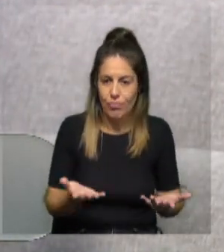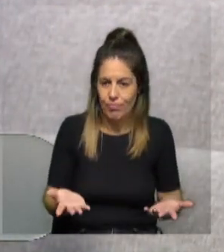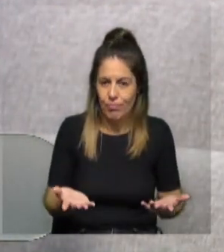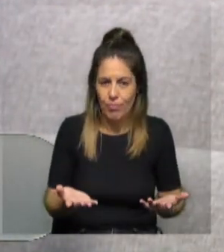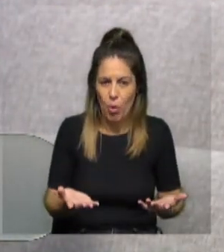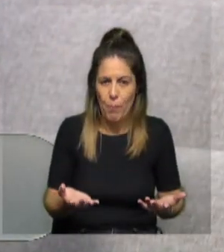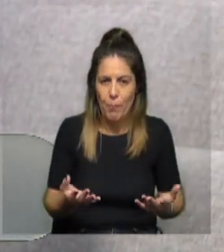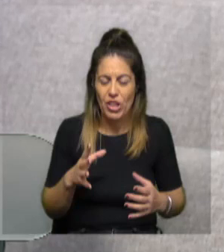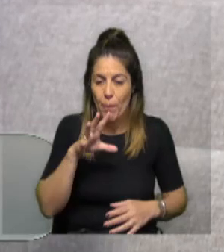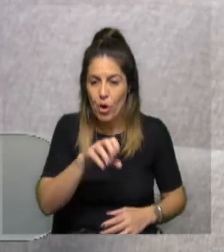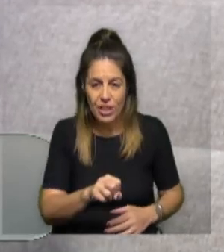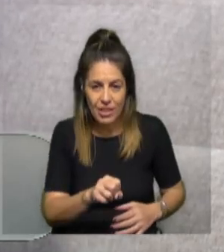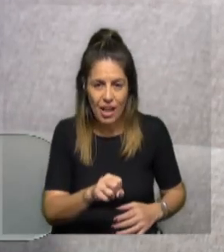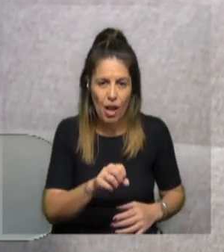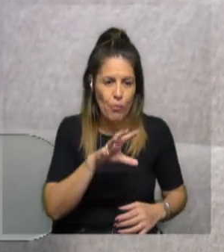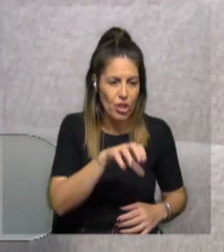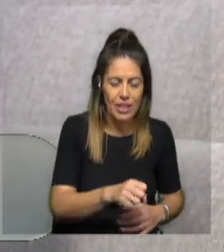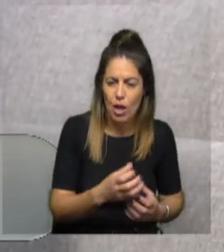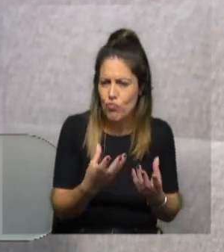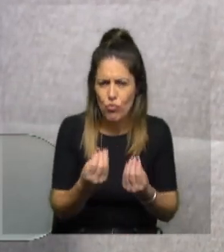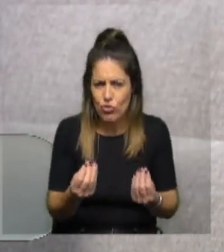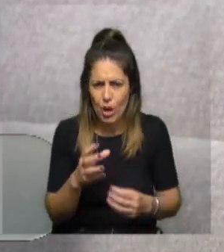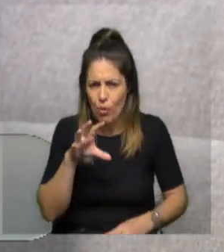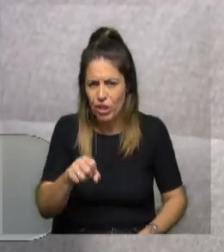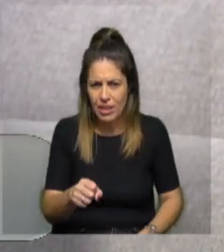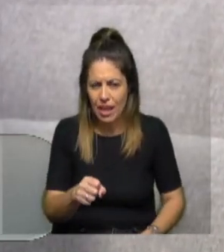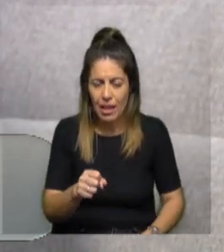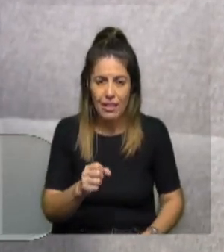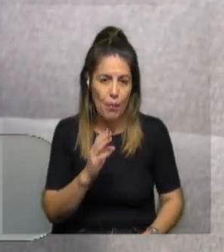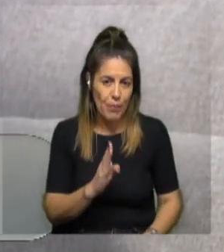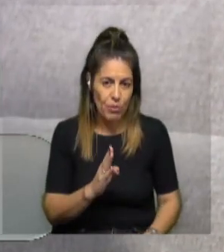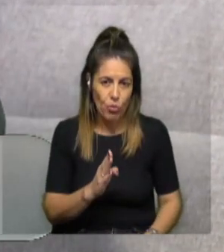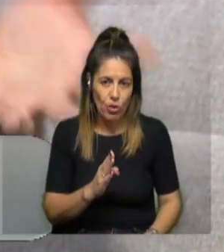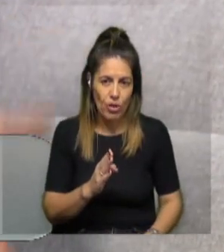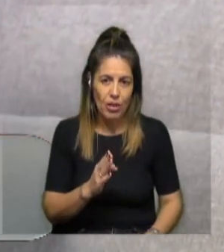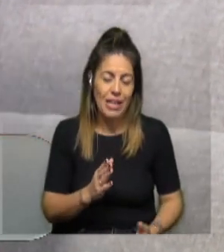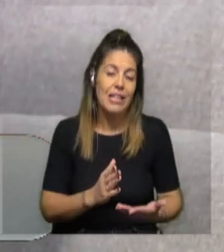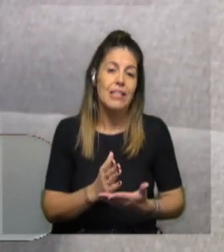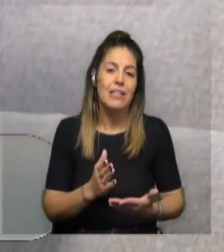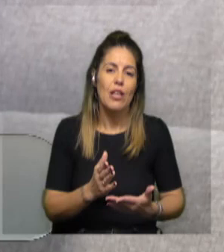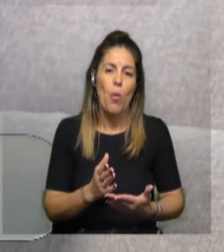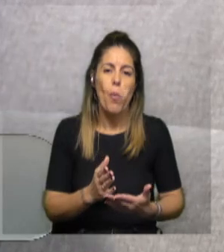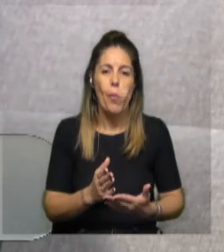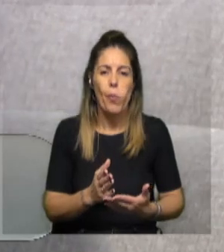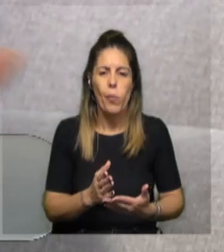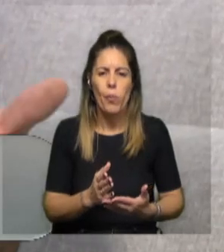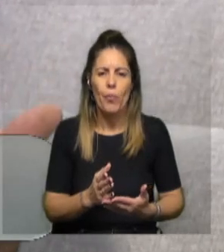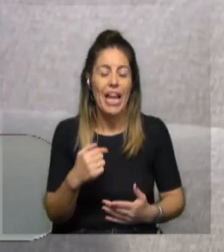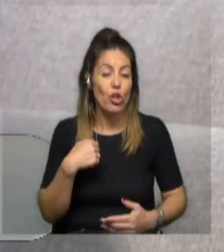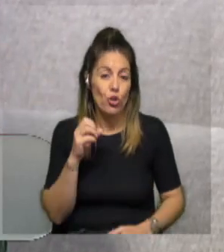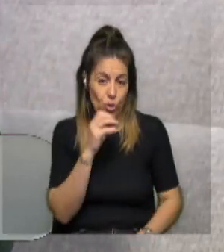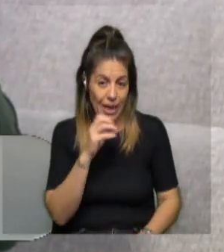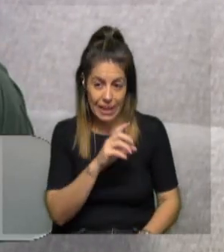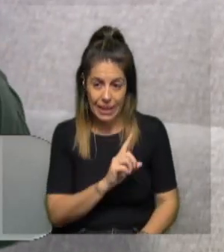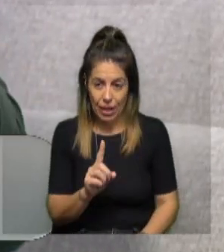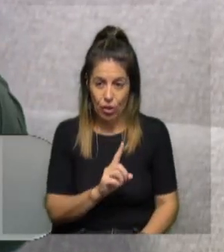entre mordida de pitbull y pitbull hay muchas mordidas. El tema es, bueno, si siempre. Yo, y esto no es una crítica, pero